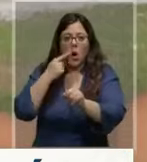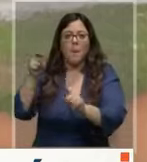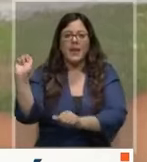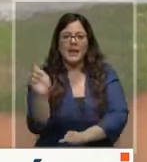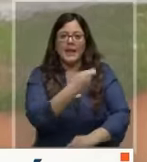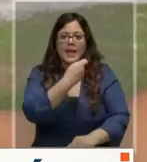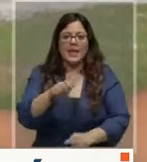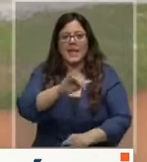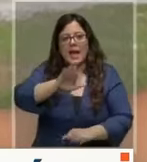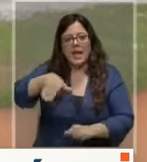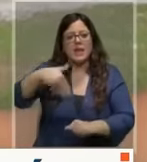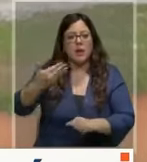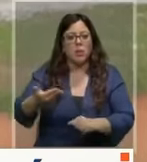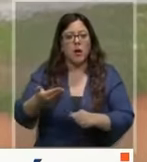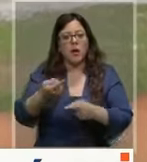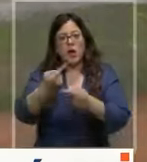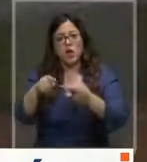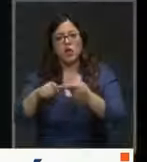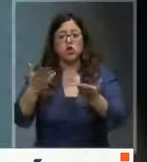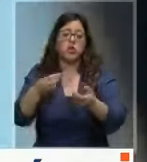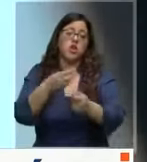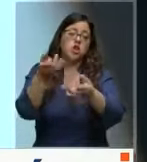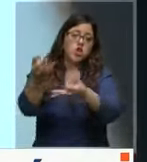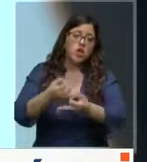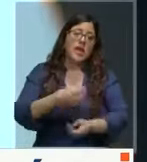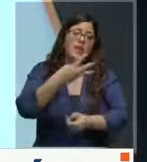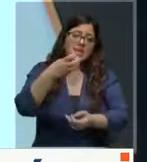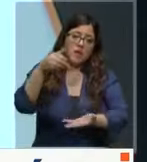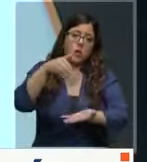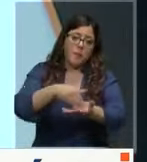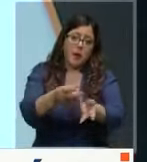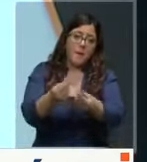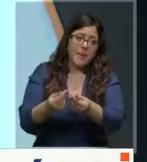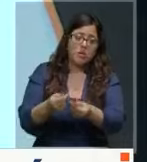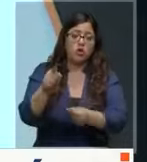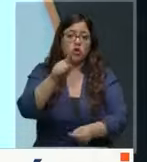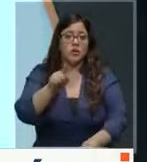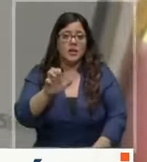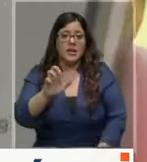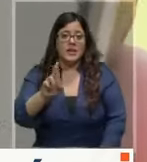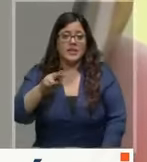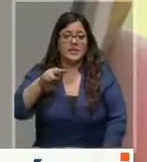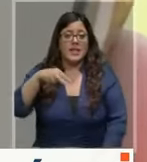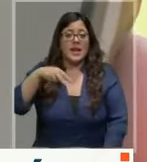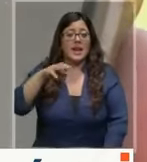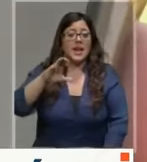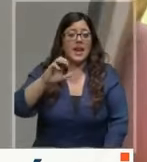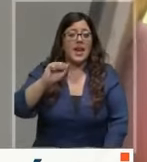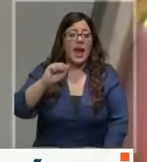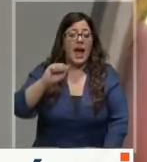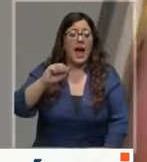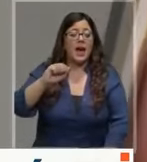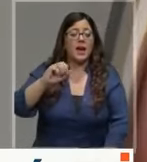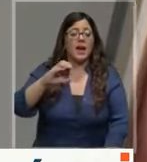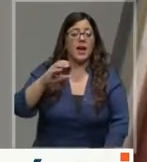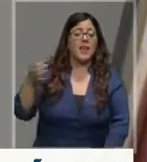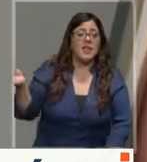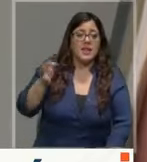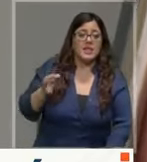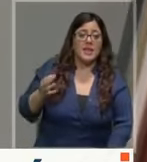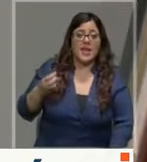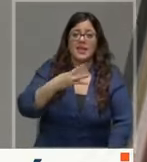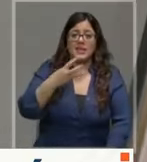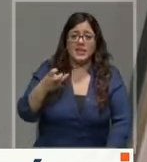la clínica. Entonces fueron 300.000 pesos. Según el CERNAC, a la fecha son 110 reclamos que ha recibido el servicio por la